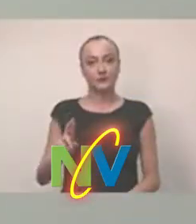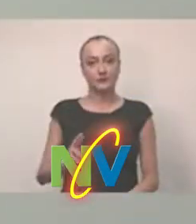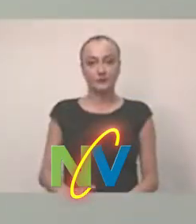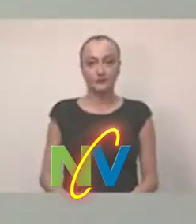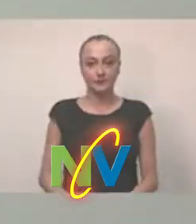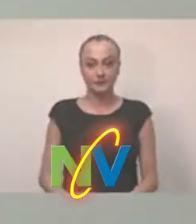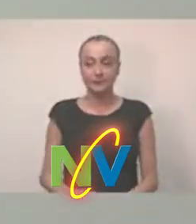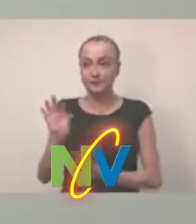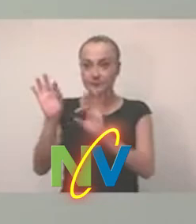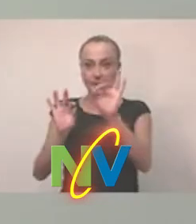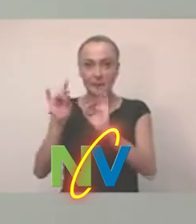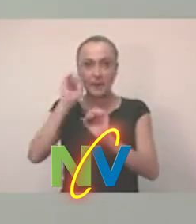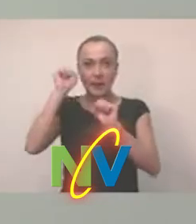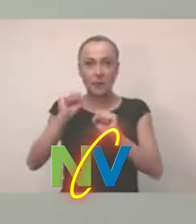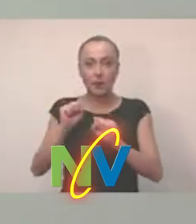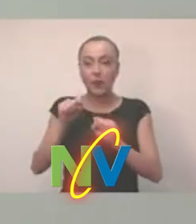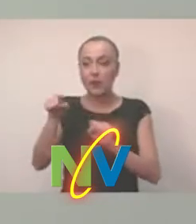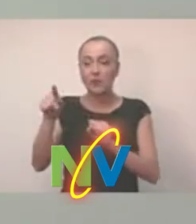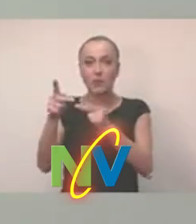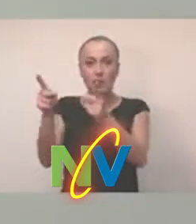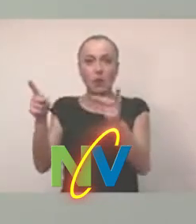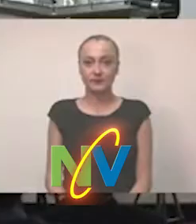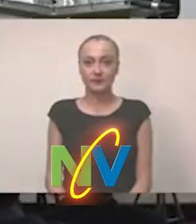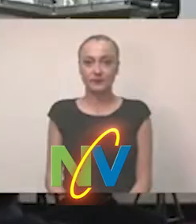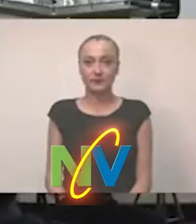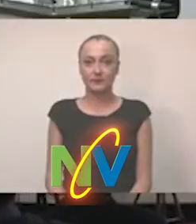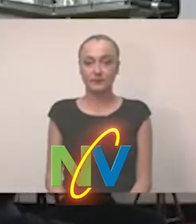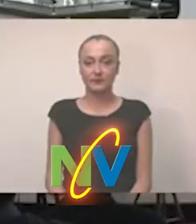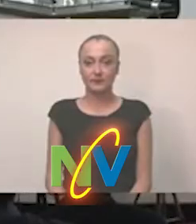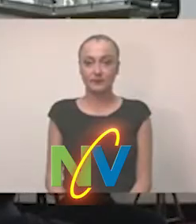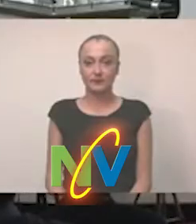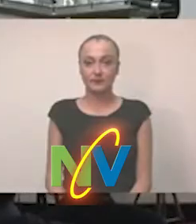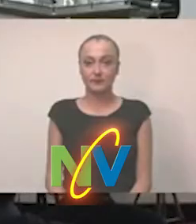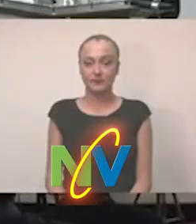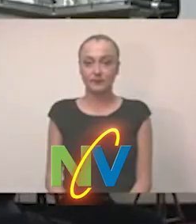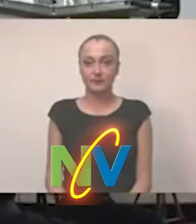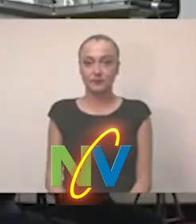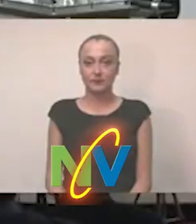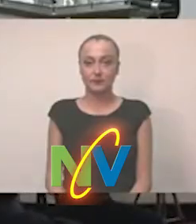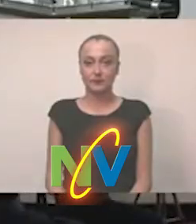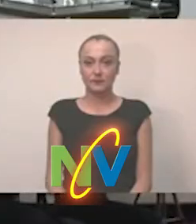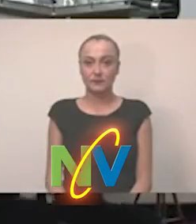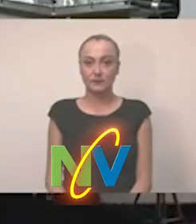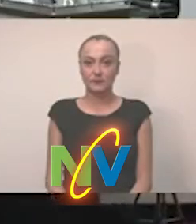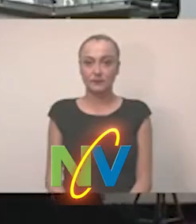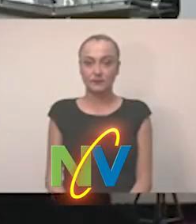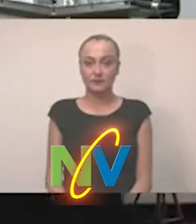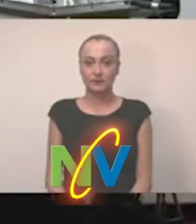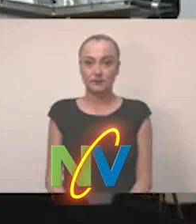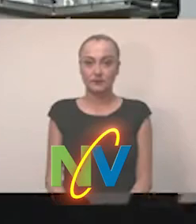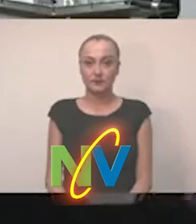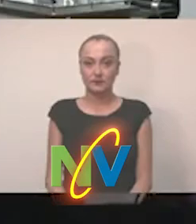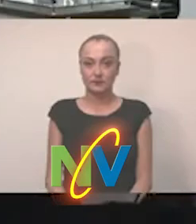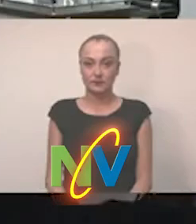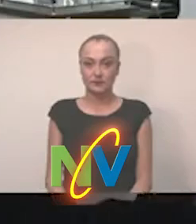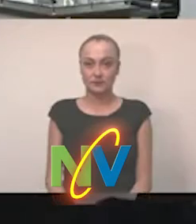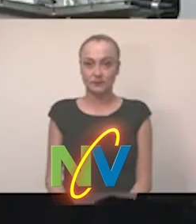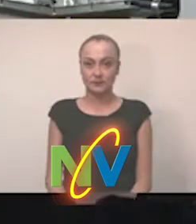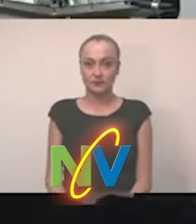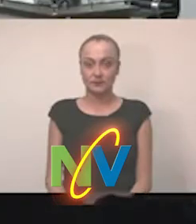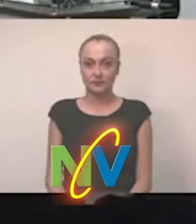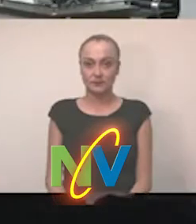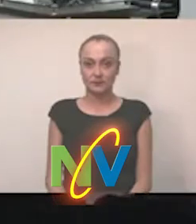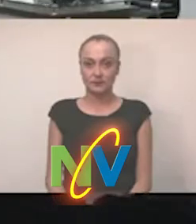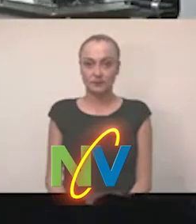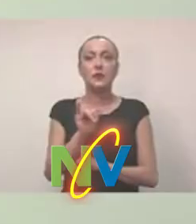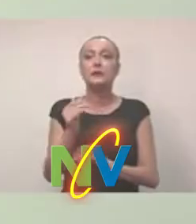que jurará como mandatario hasta el próximo domingo 8 de mayo, el presidente electo Rodrigo Chávez recibió este miércoles la credencial